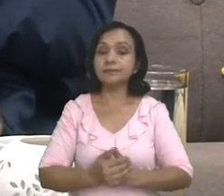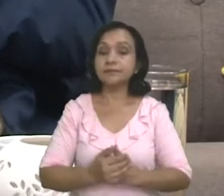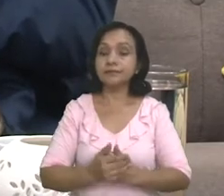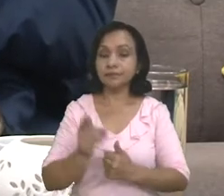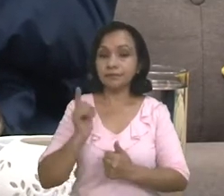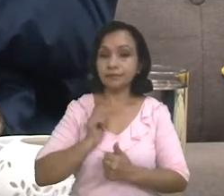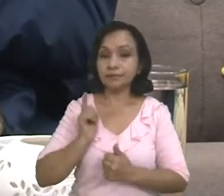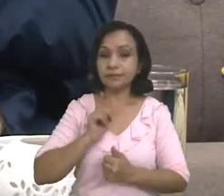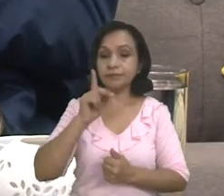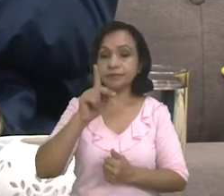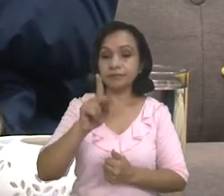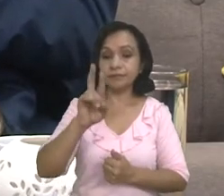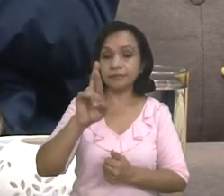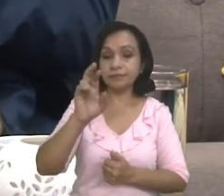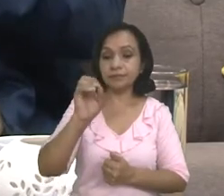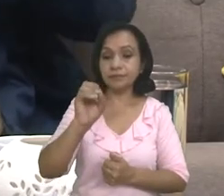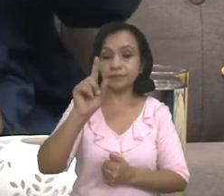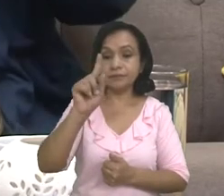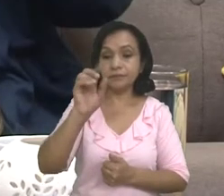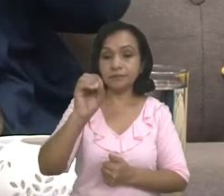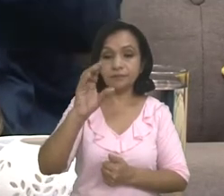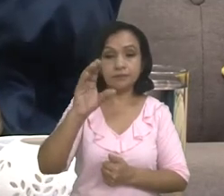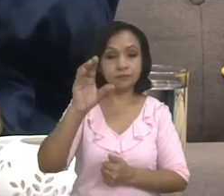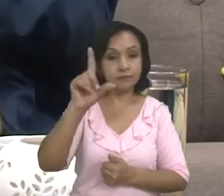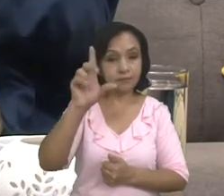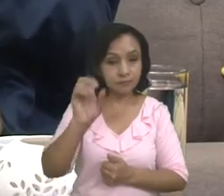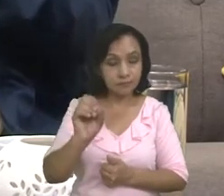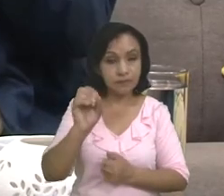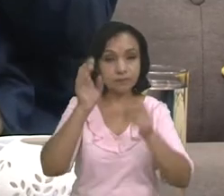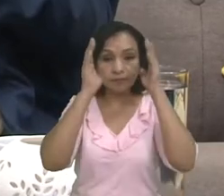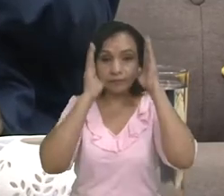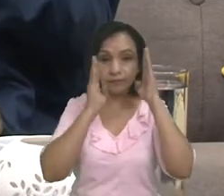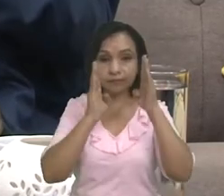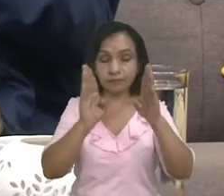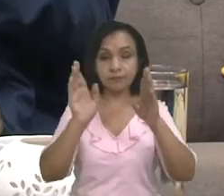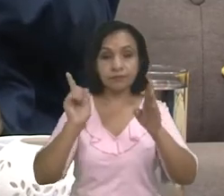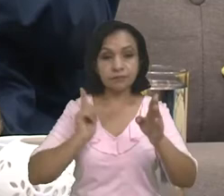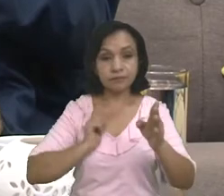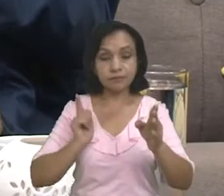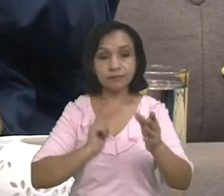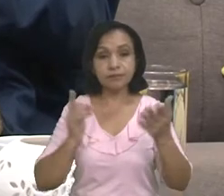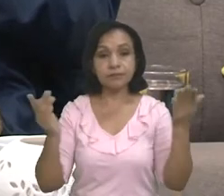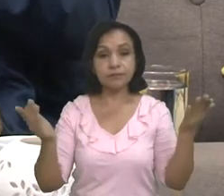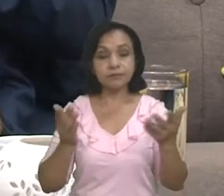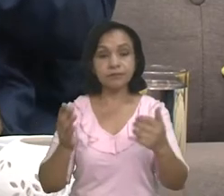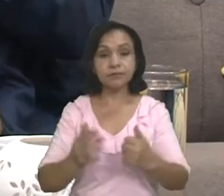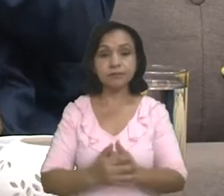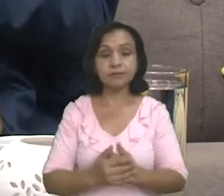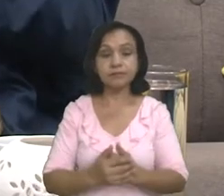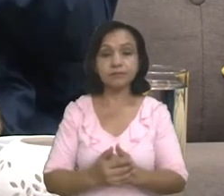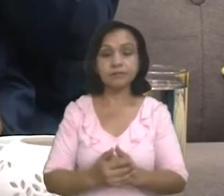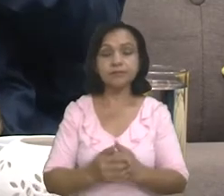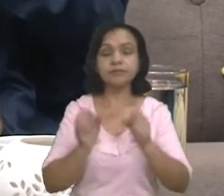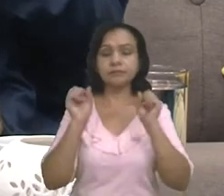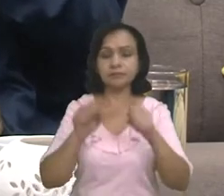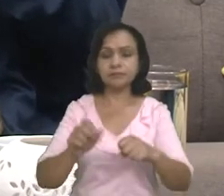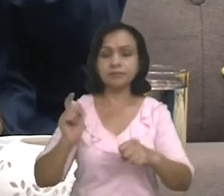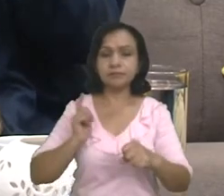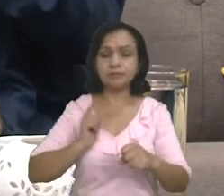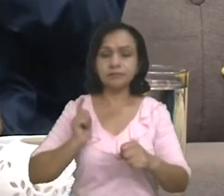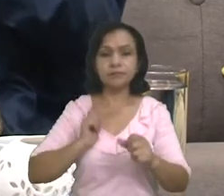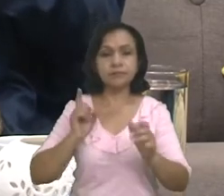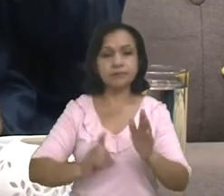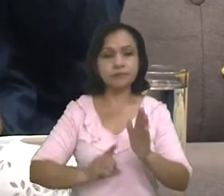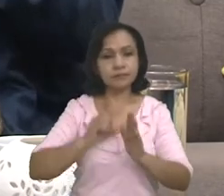protocolo de atención que además del plan que desarrollamos y actualizamos desde tenemos que desarrollar